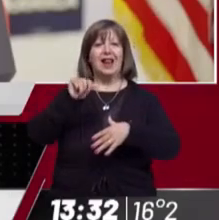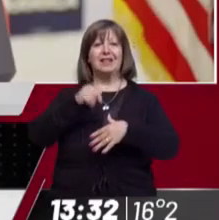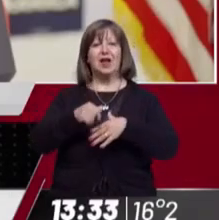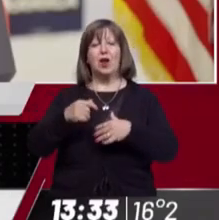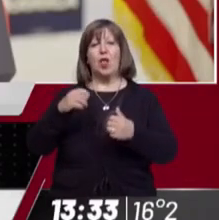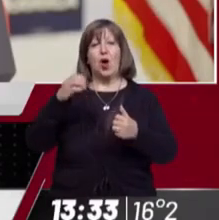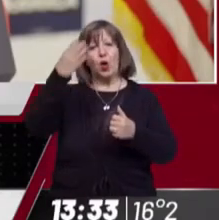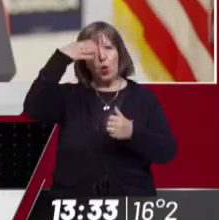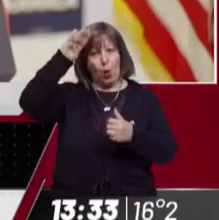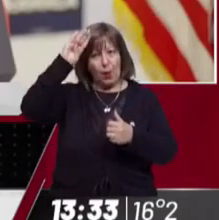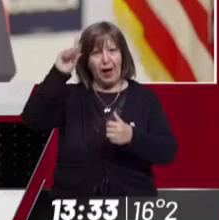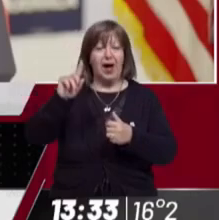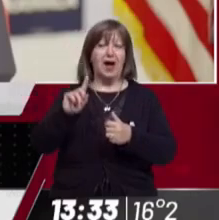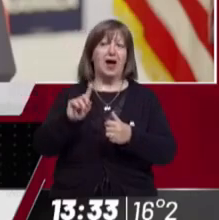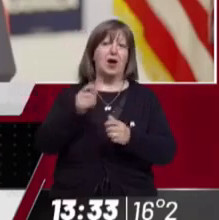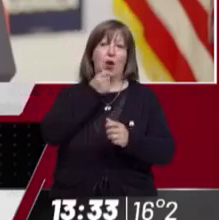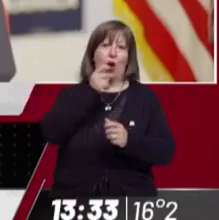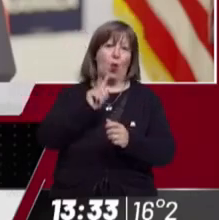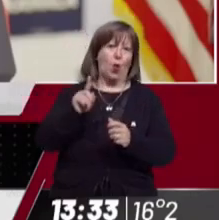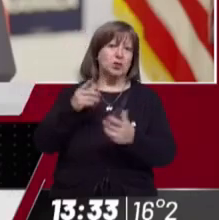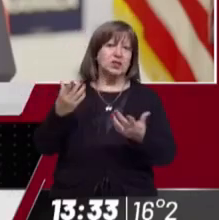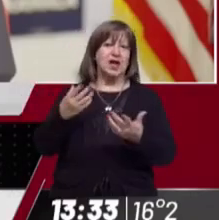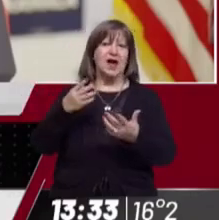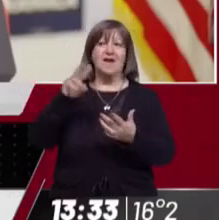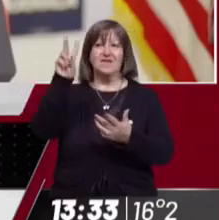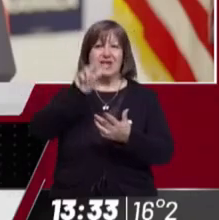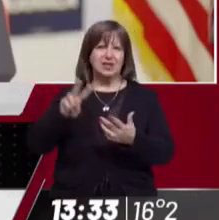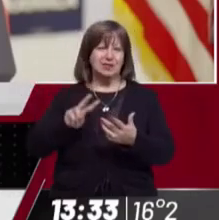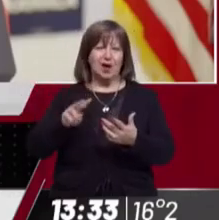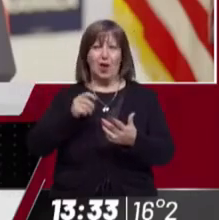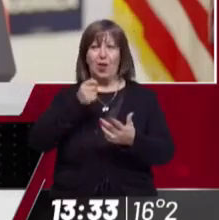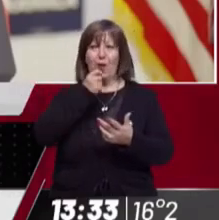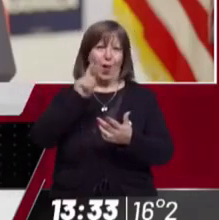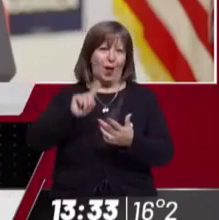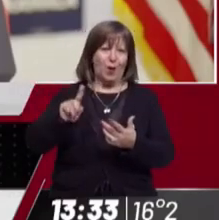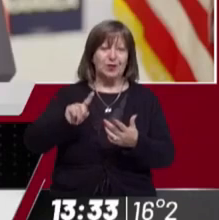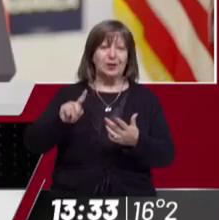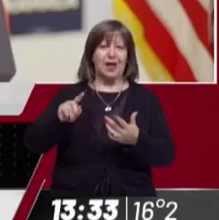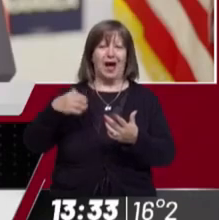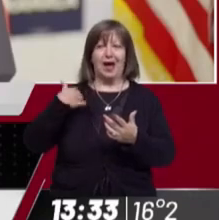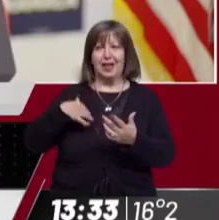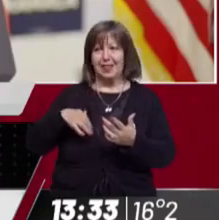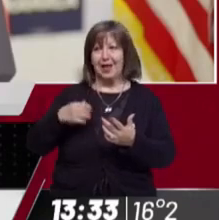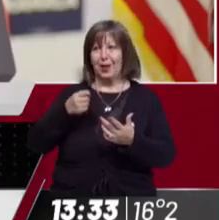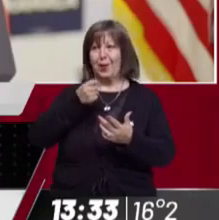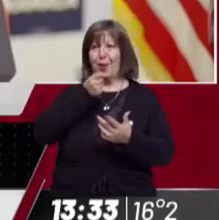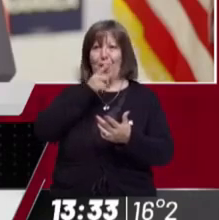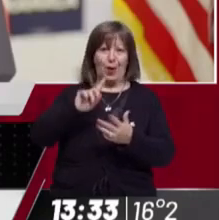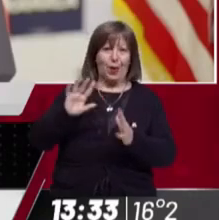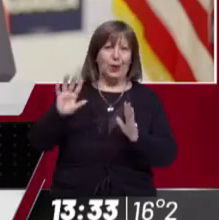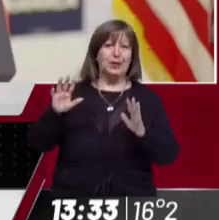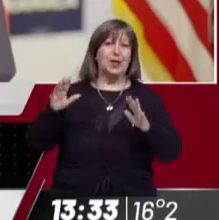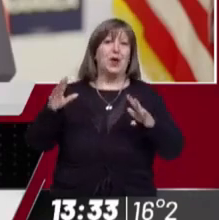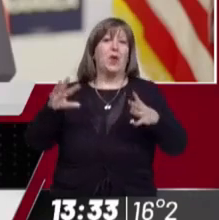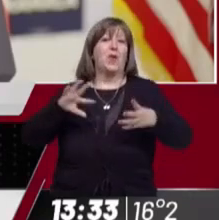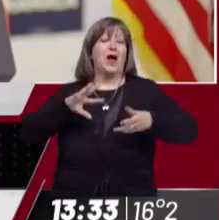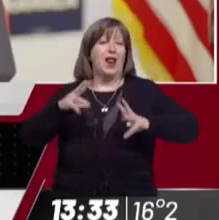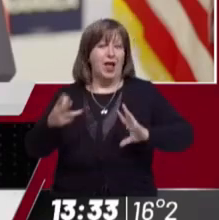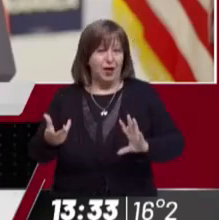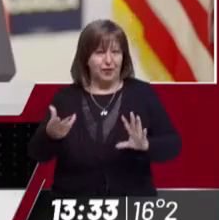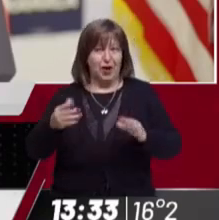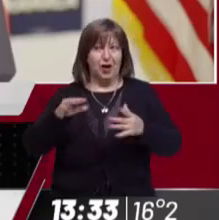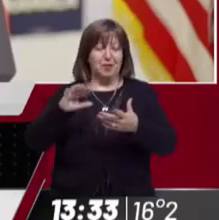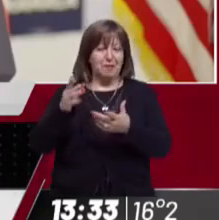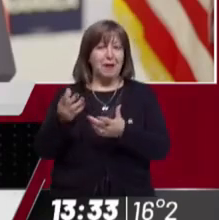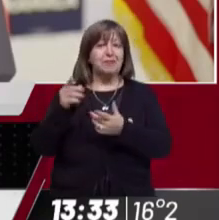de cubanos exiliados, muy anticastristas, venezolanos, antichavistas, argentinos, de alguna manera